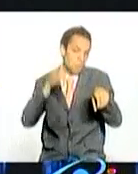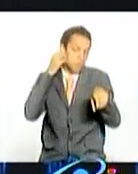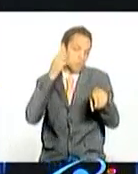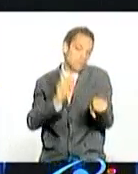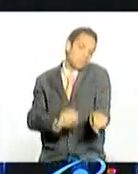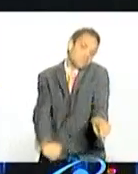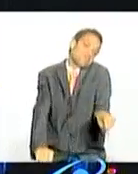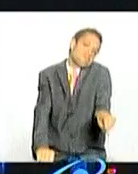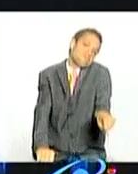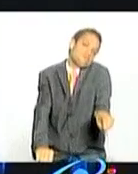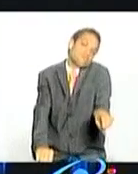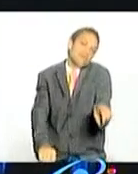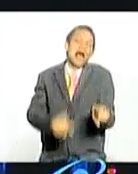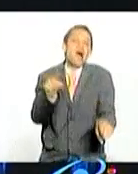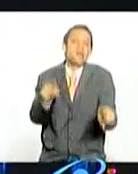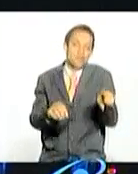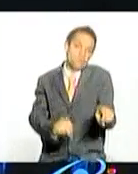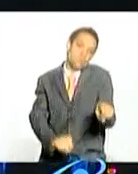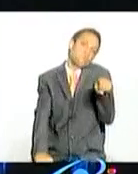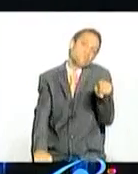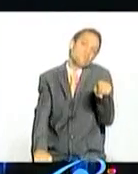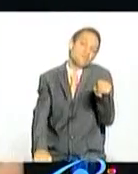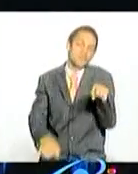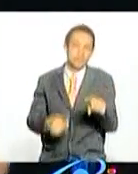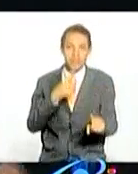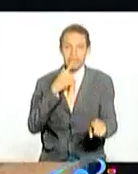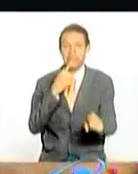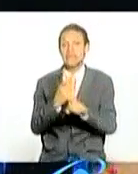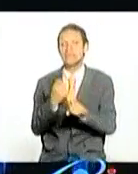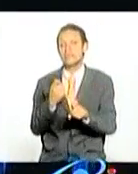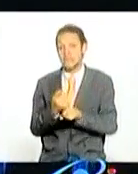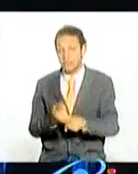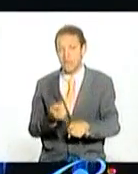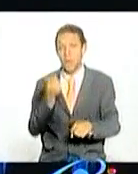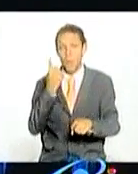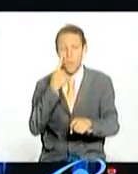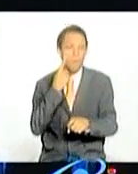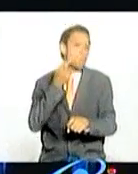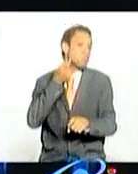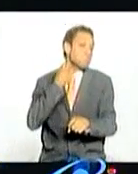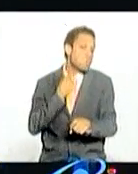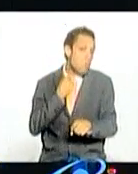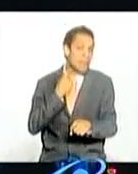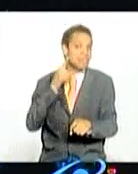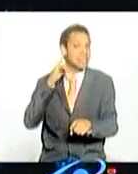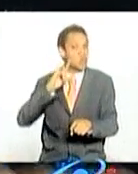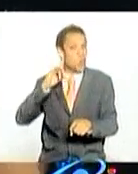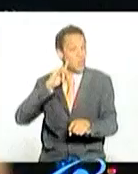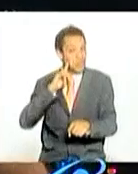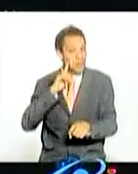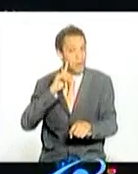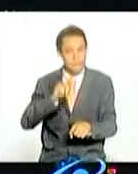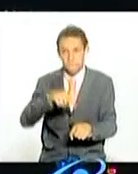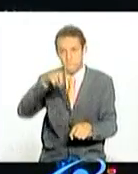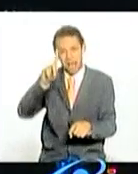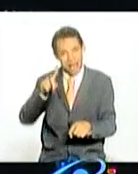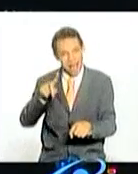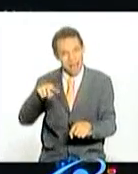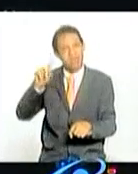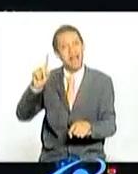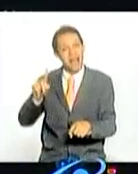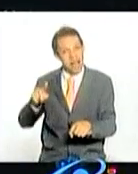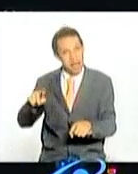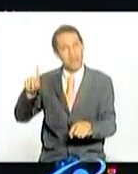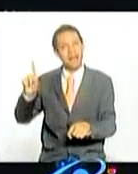trombosis cerebral. Entonces vemos que es una arteria con un espectro de onda normal. Aquí podemos medir el índice